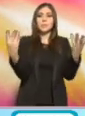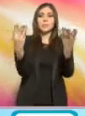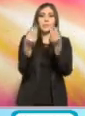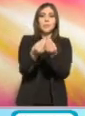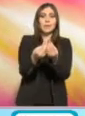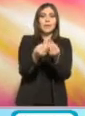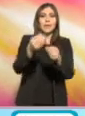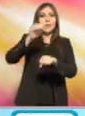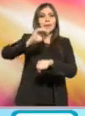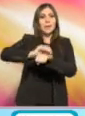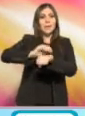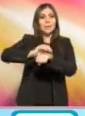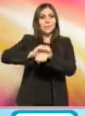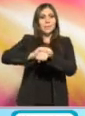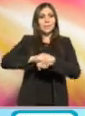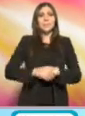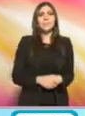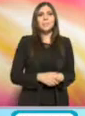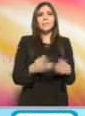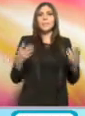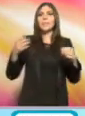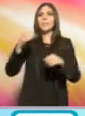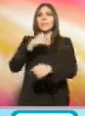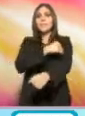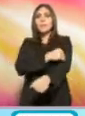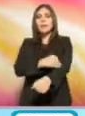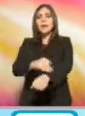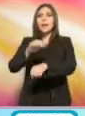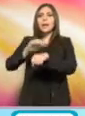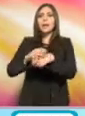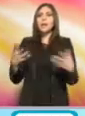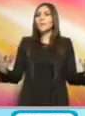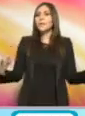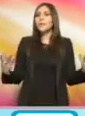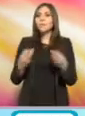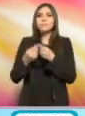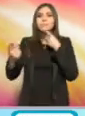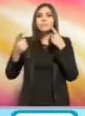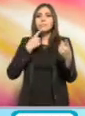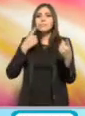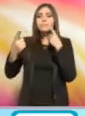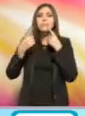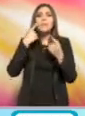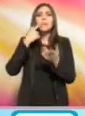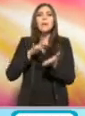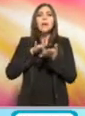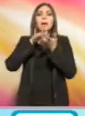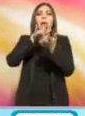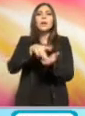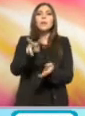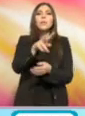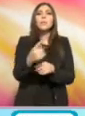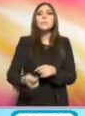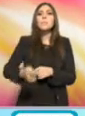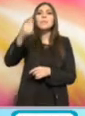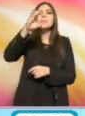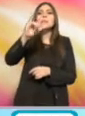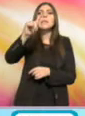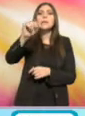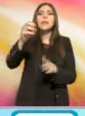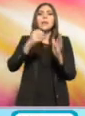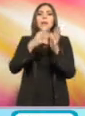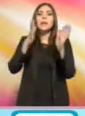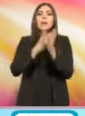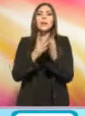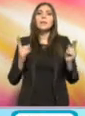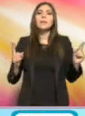amigos comer. y los familiares para hacerles su primera cita. ¡Wow! ¿A ciegas esto sin que ellos sepan? No, sí saben.